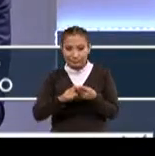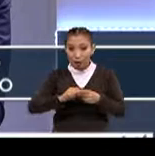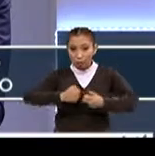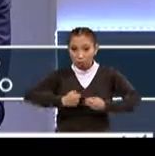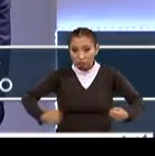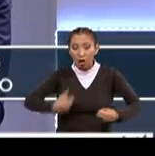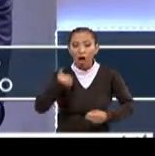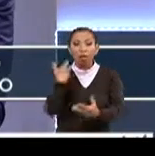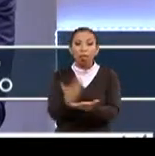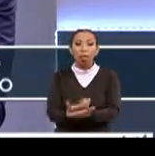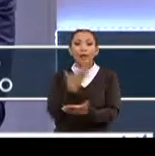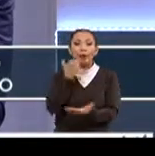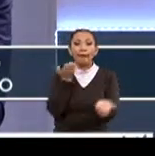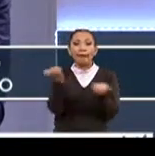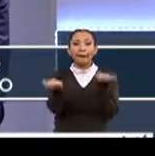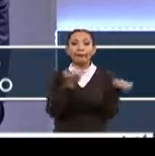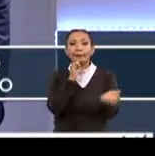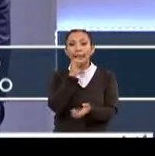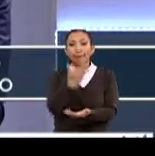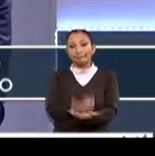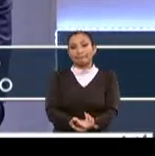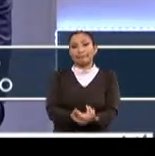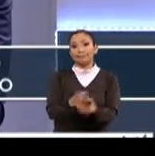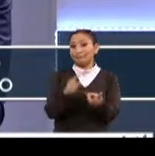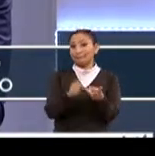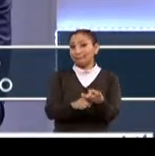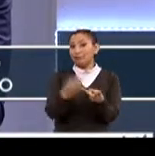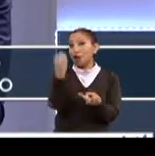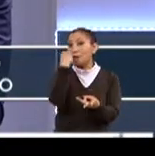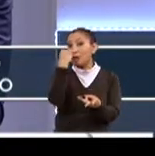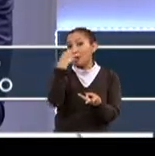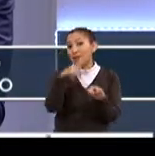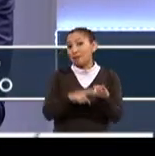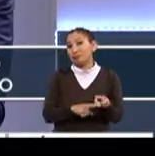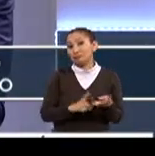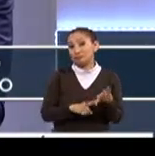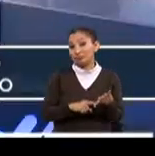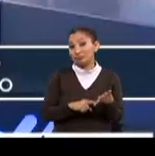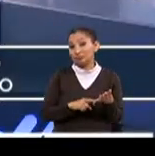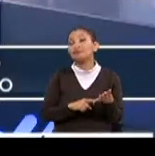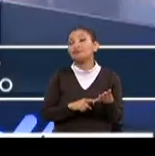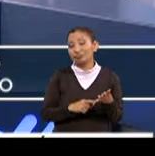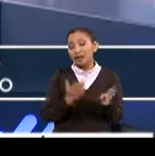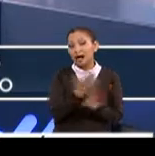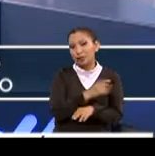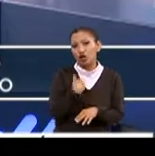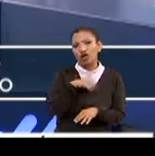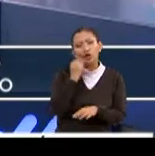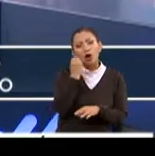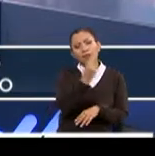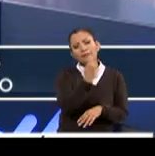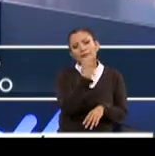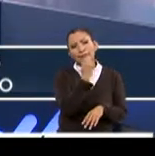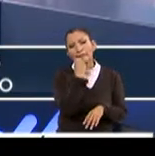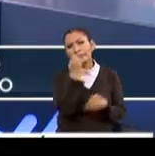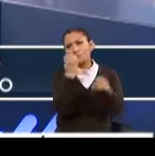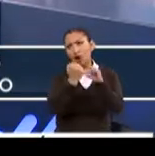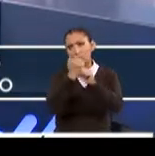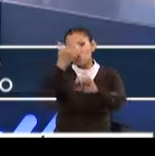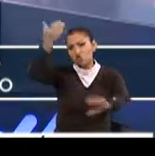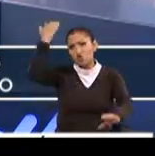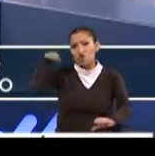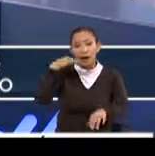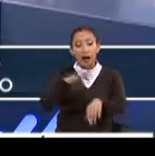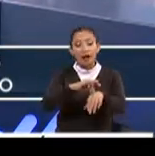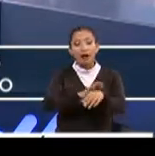el sedentarismo, el no tener tiempo de hacer ejercicio, nuestra alimentación. Anteriormente, si nosotros queríamos comer, hace muchos años, un pedazo de